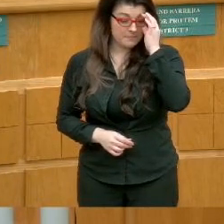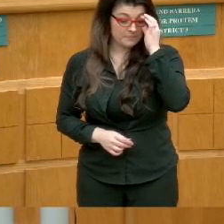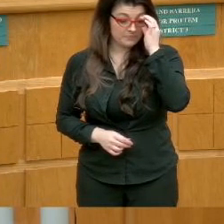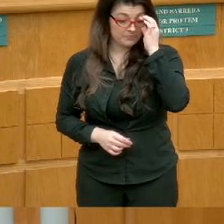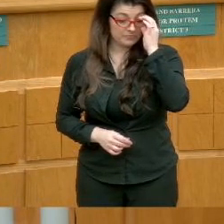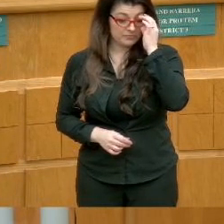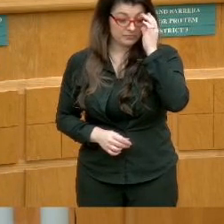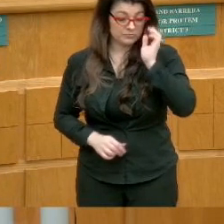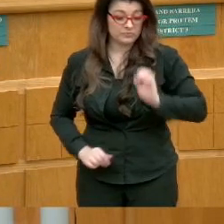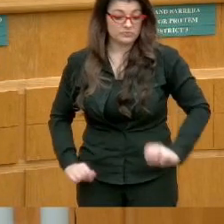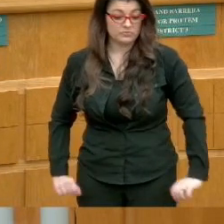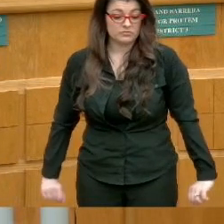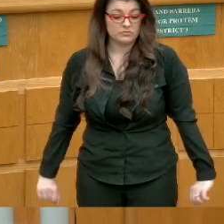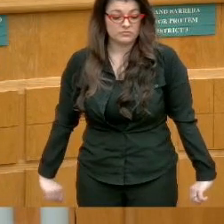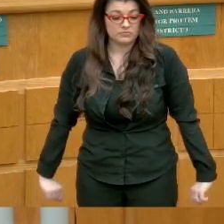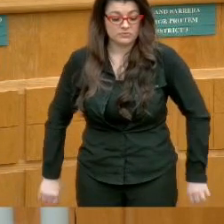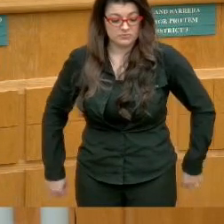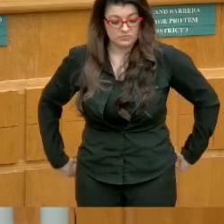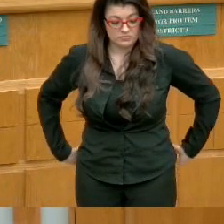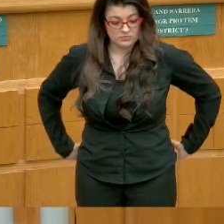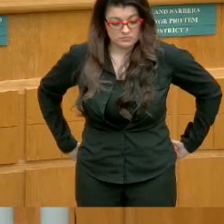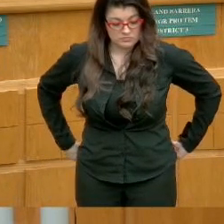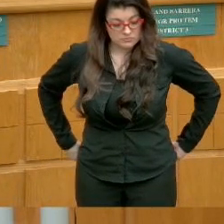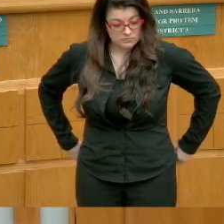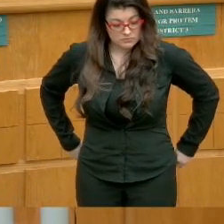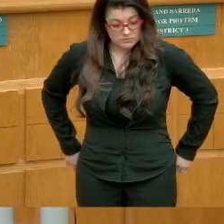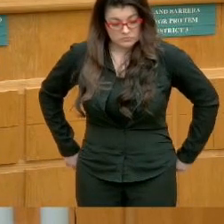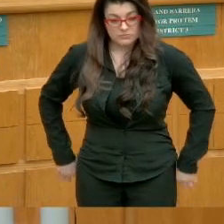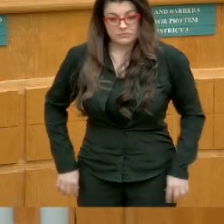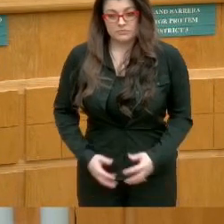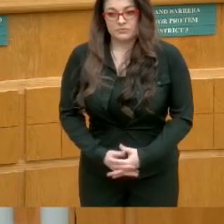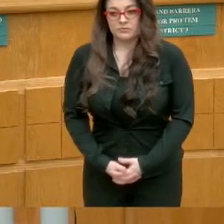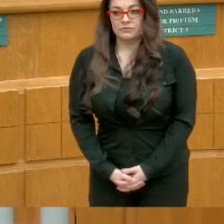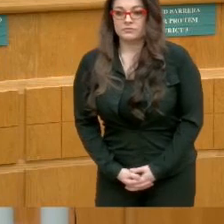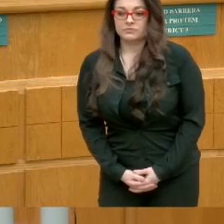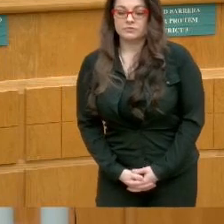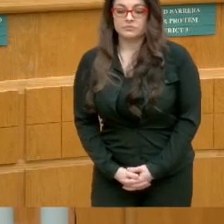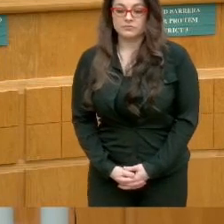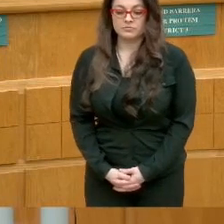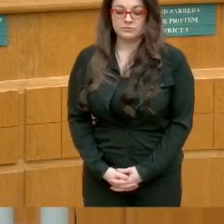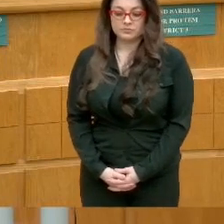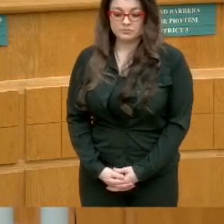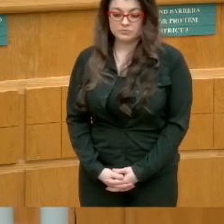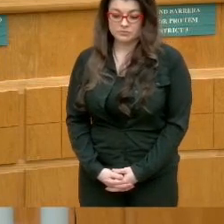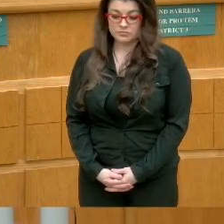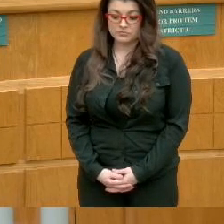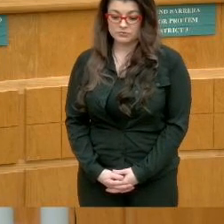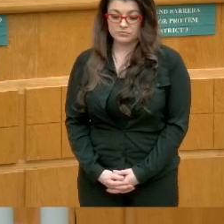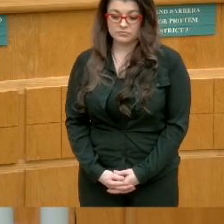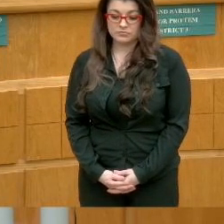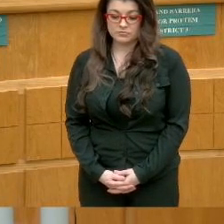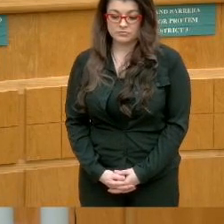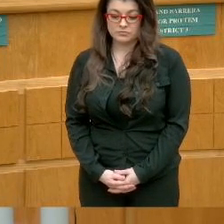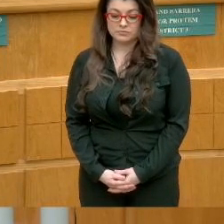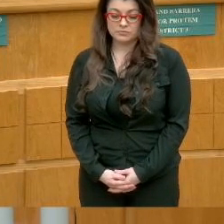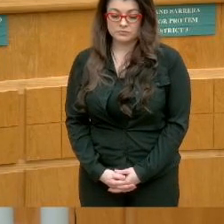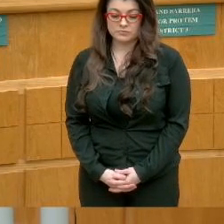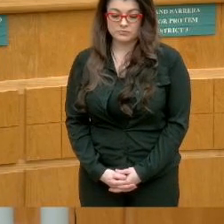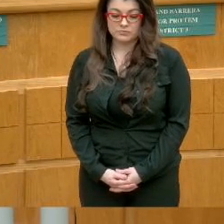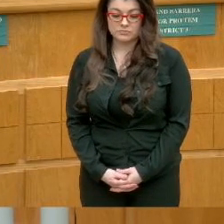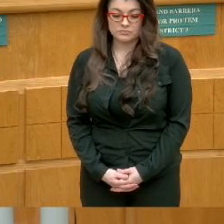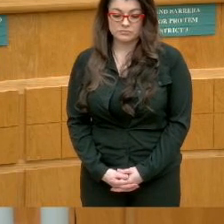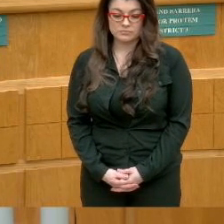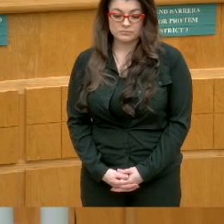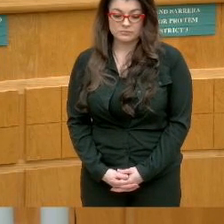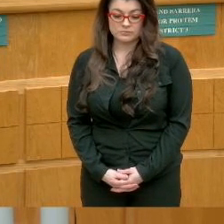Collier, el día de ayer, como parte de la orden del gobernador, se incluyó la reapertura de esas albercas para el 8 de mayo. Y para la reapertura